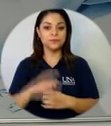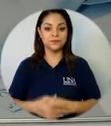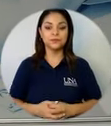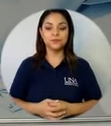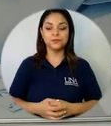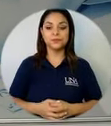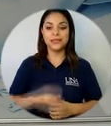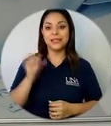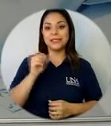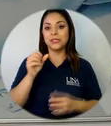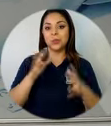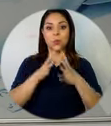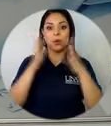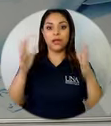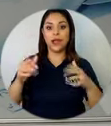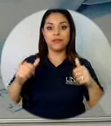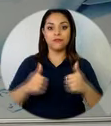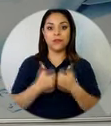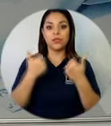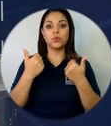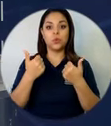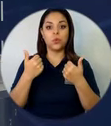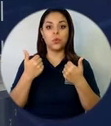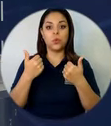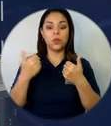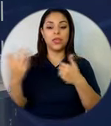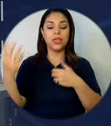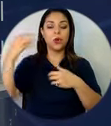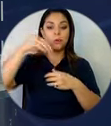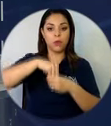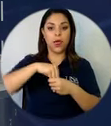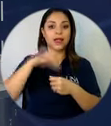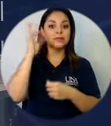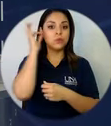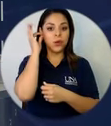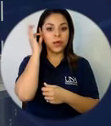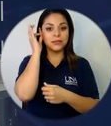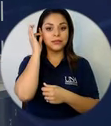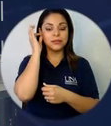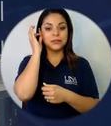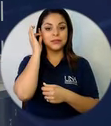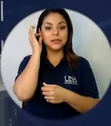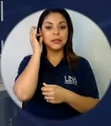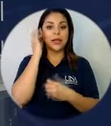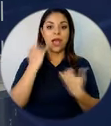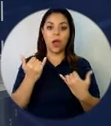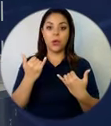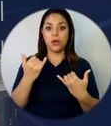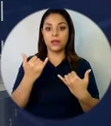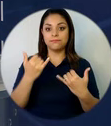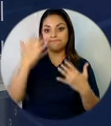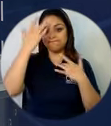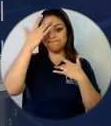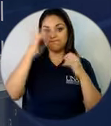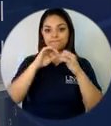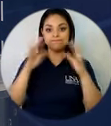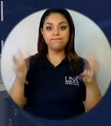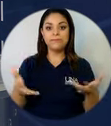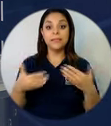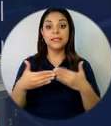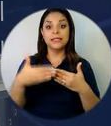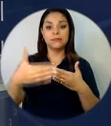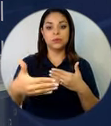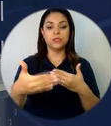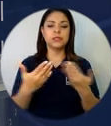bono de género. Sí, un gran reto también incorporar a las mujeres en el mercado laboral ya en esta época